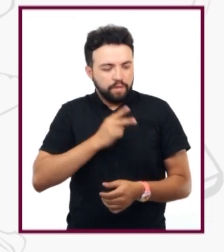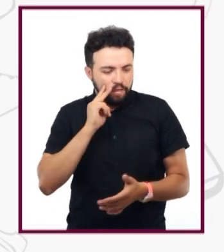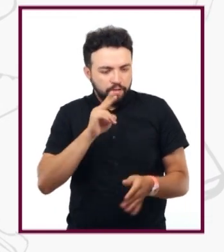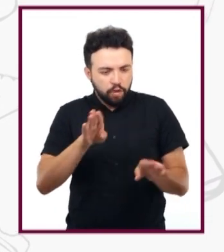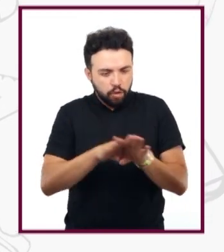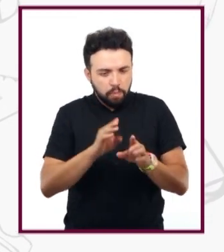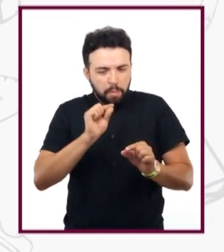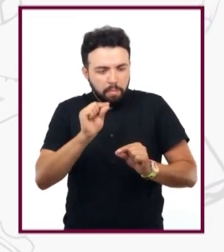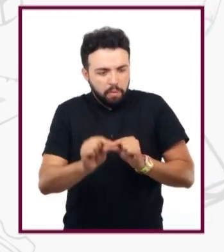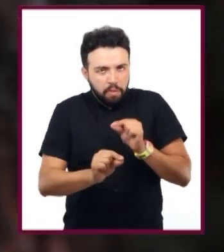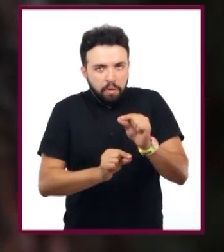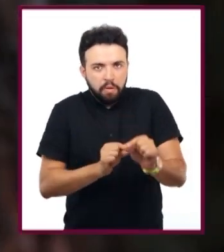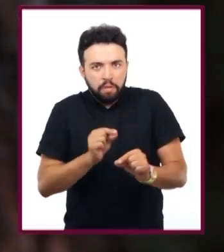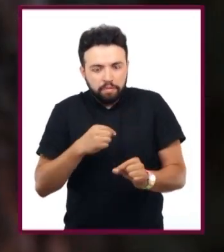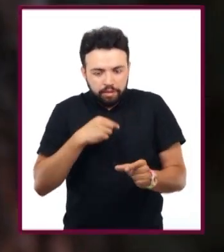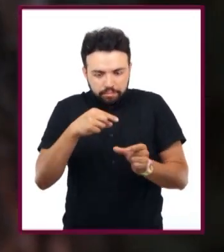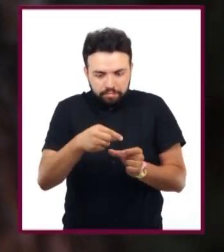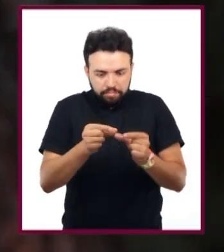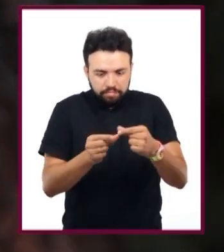poco a poco lo voy armando.